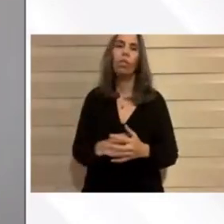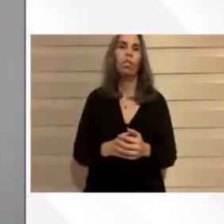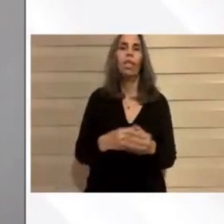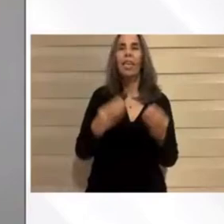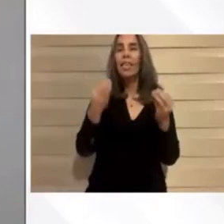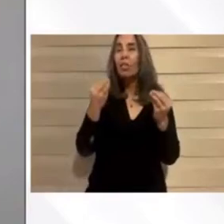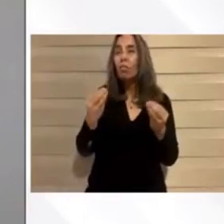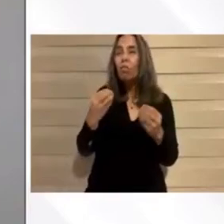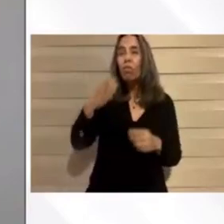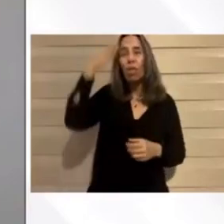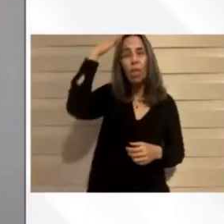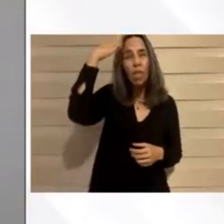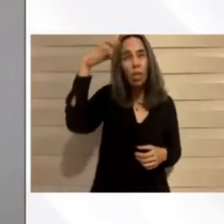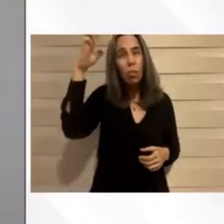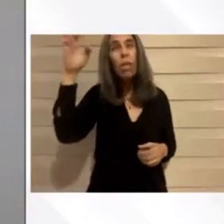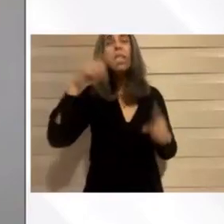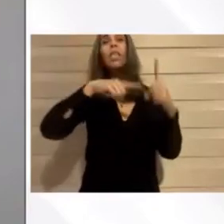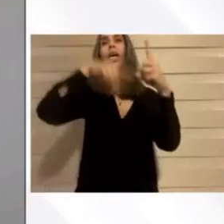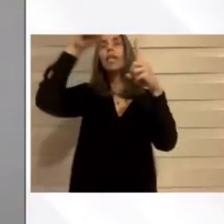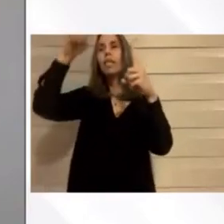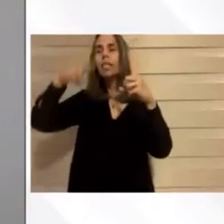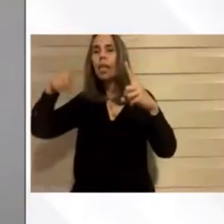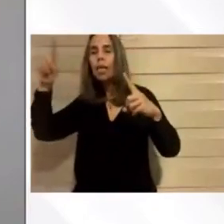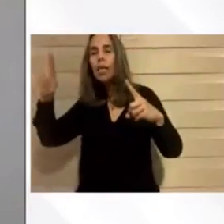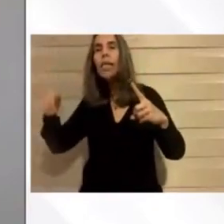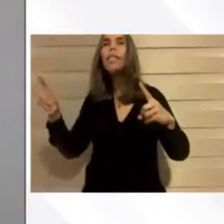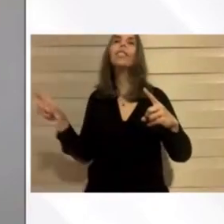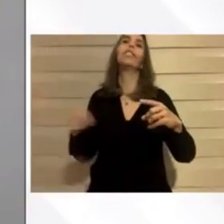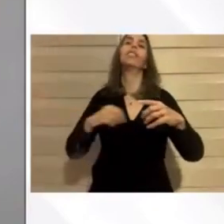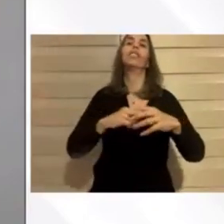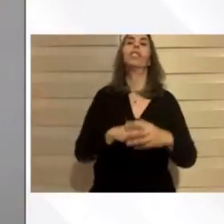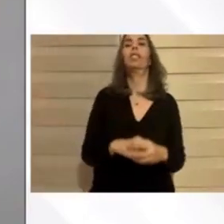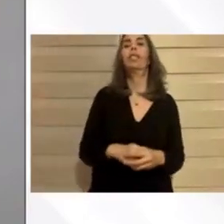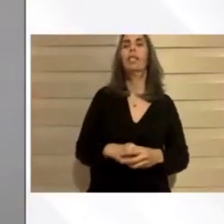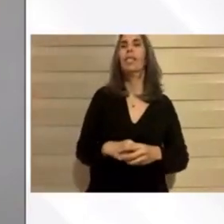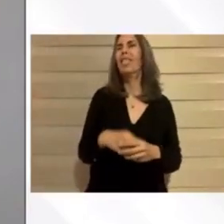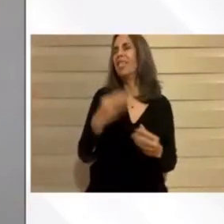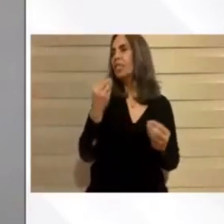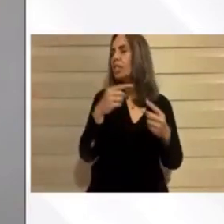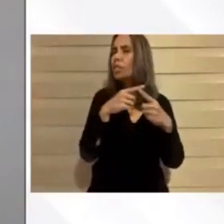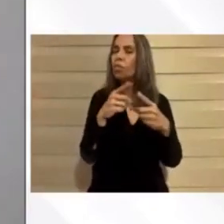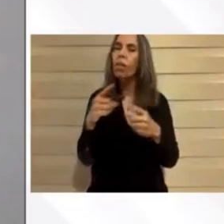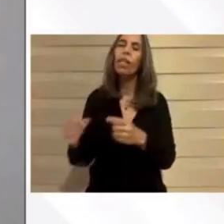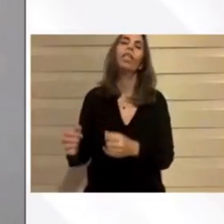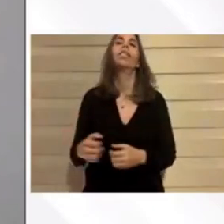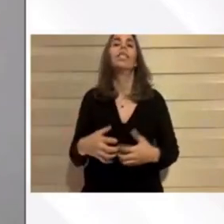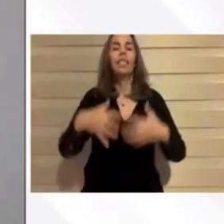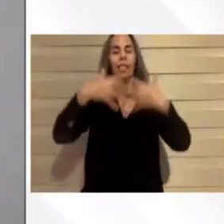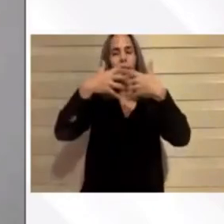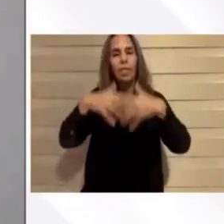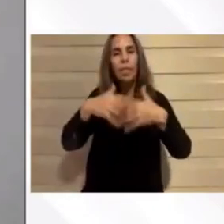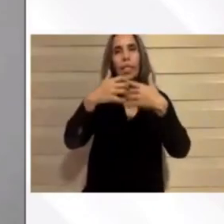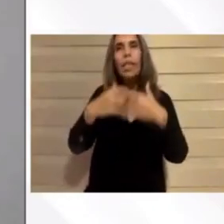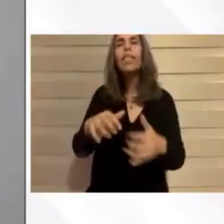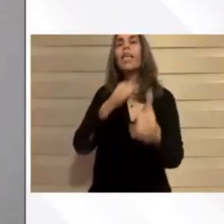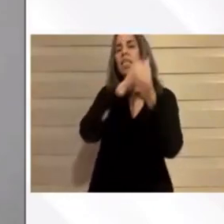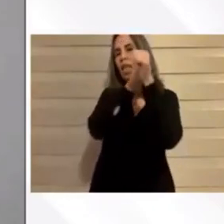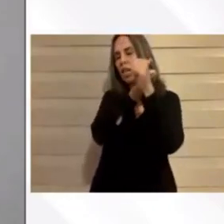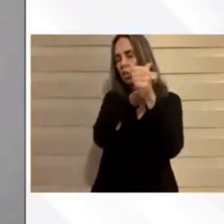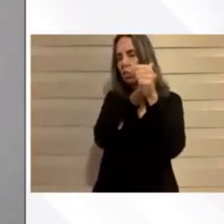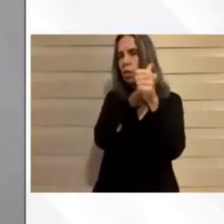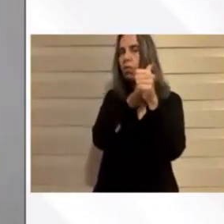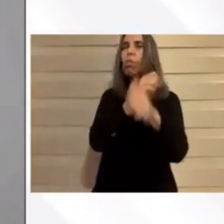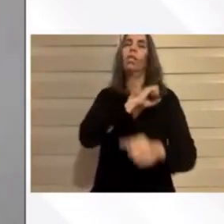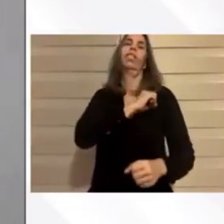análisis, estadísticas, aprendizaje automático y productos en una variedad de industrias, que incluye transporte, venta minorista, salud